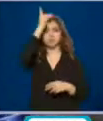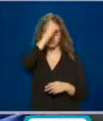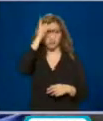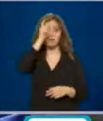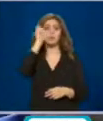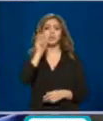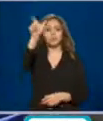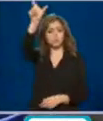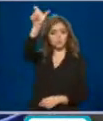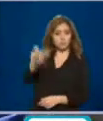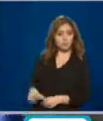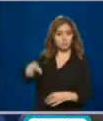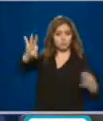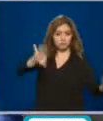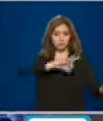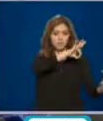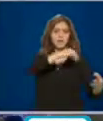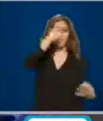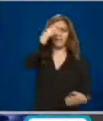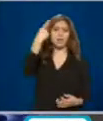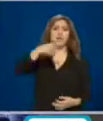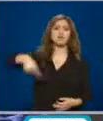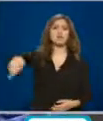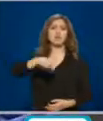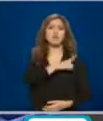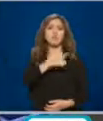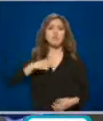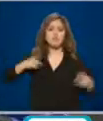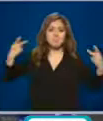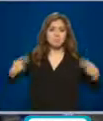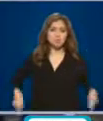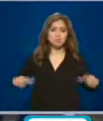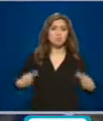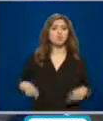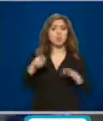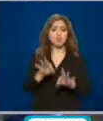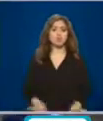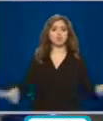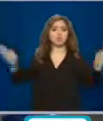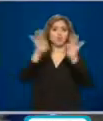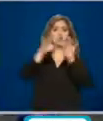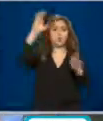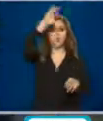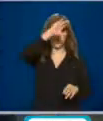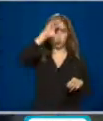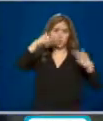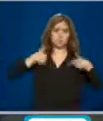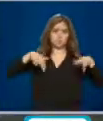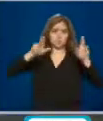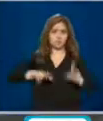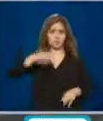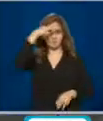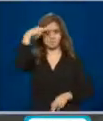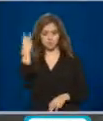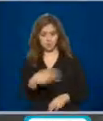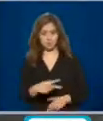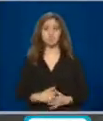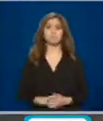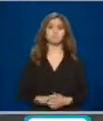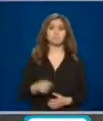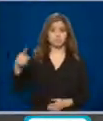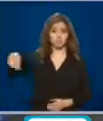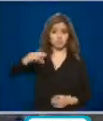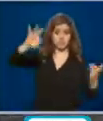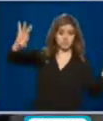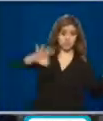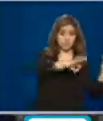Mariachi, precisamente para que nosotros reconozcamos toda la importancia que tenemos para la cultura y la sociedad mexicana. O sea que al mariachi le dan clases de